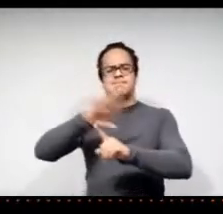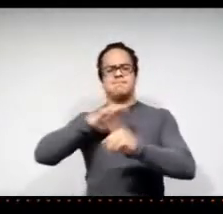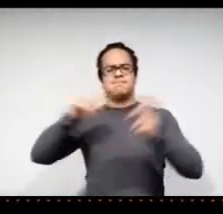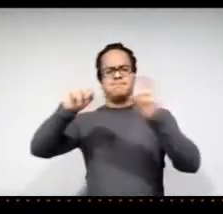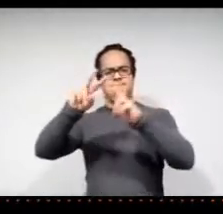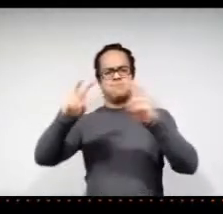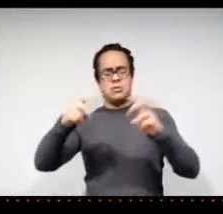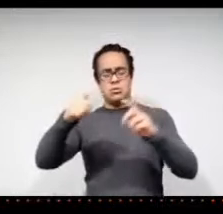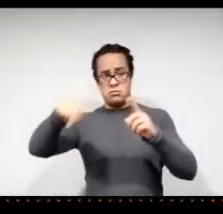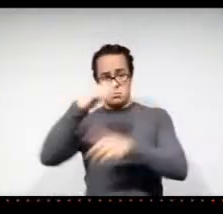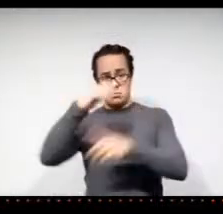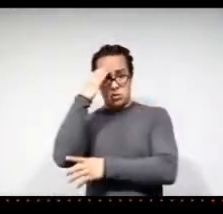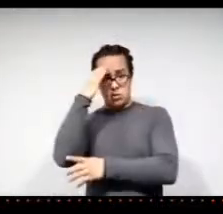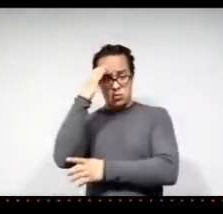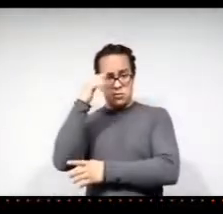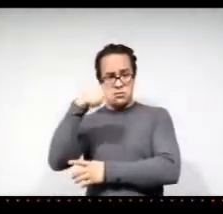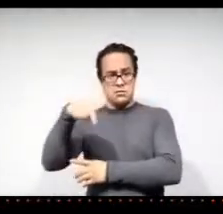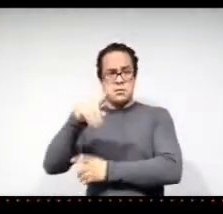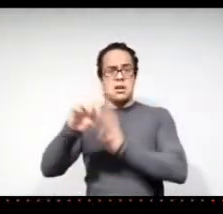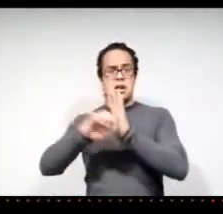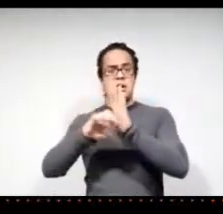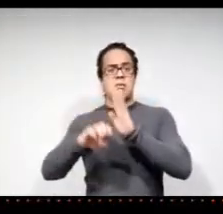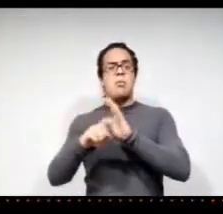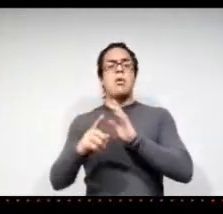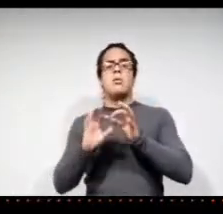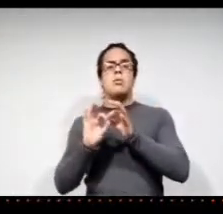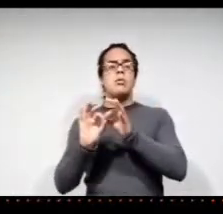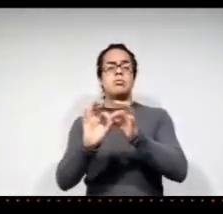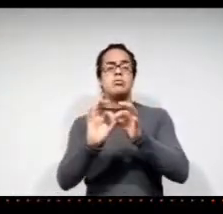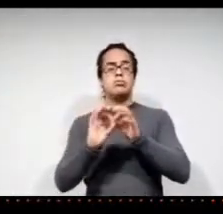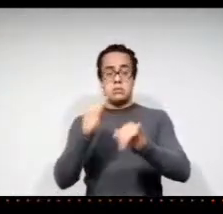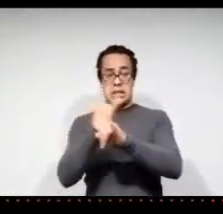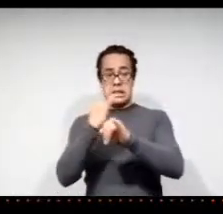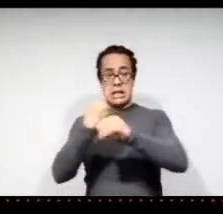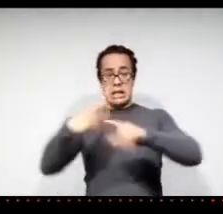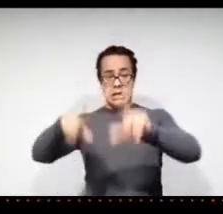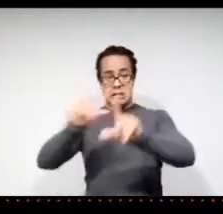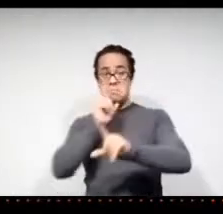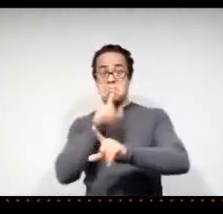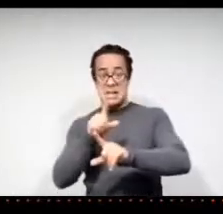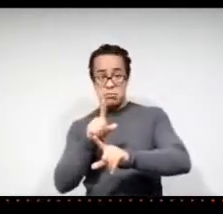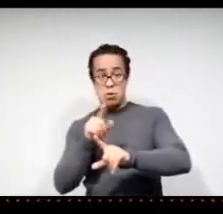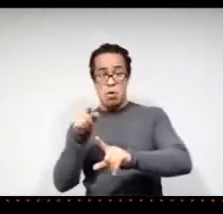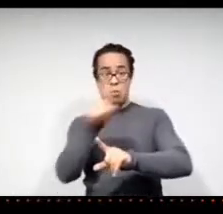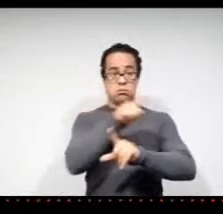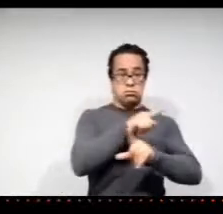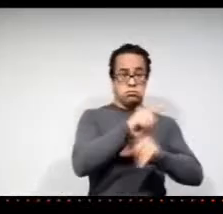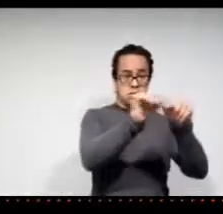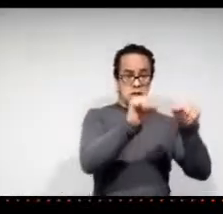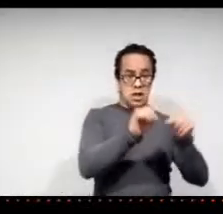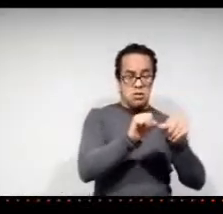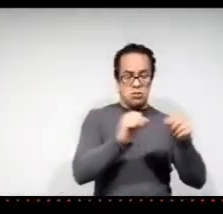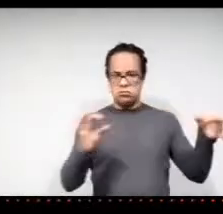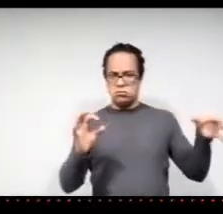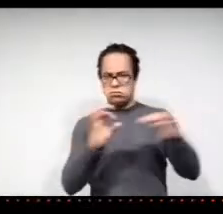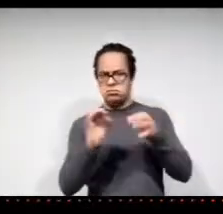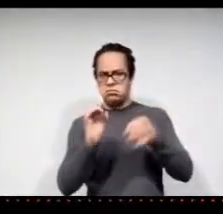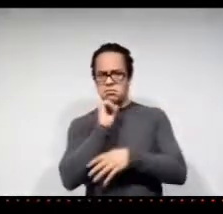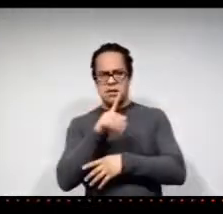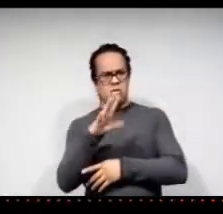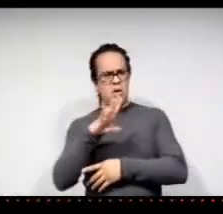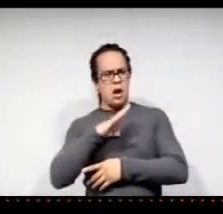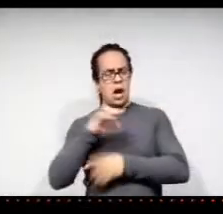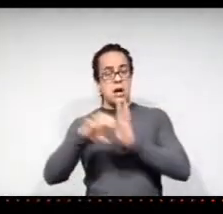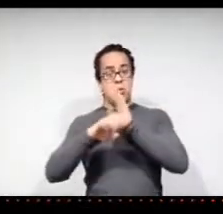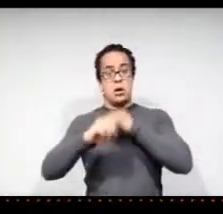de que una formación online da las mismas garantías que buscan del egresado, del